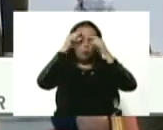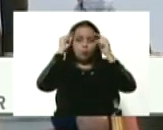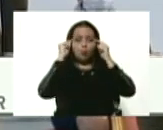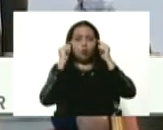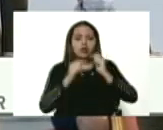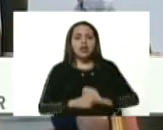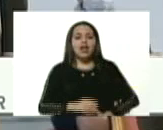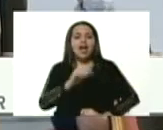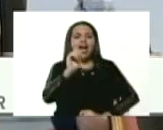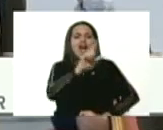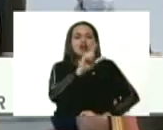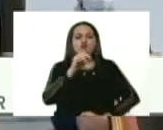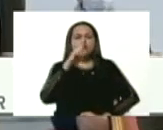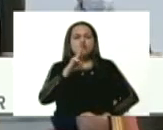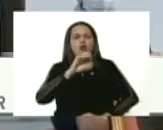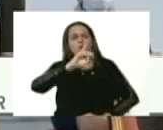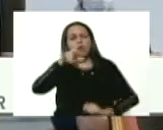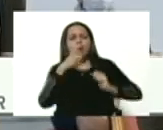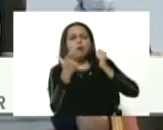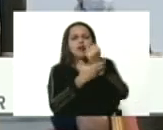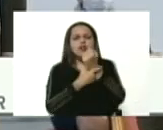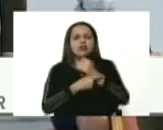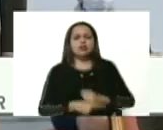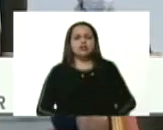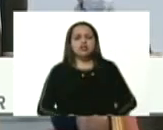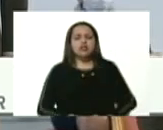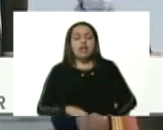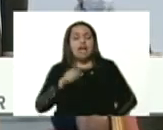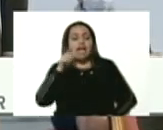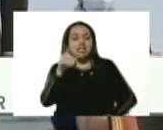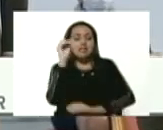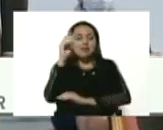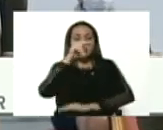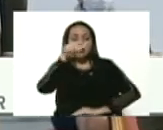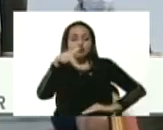los despojos de esta Asamblea Nacional adeca burguesa.